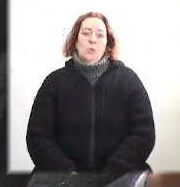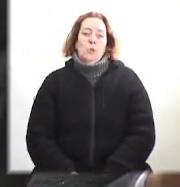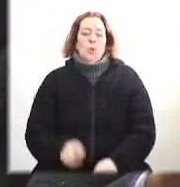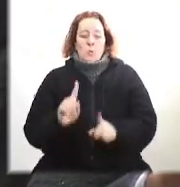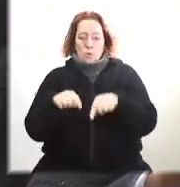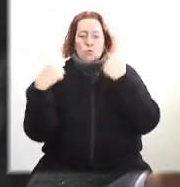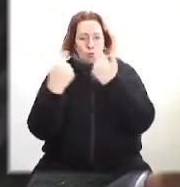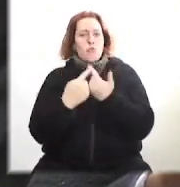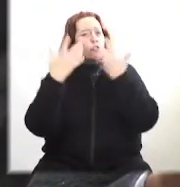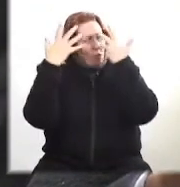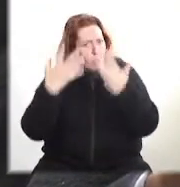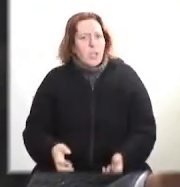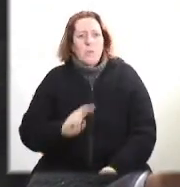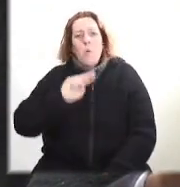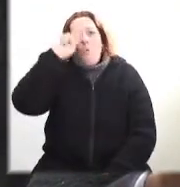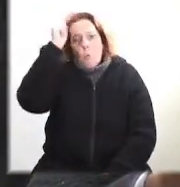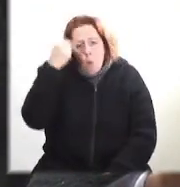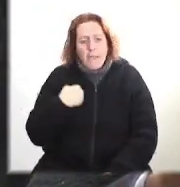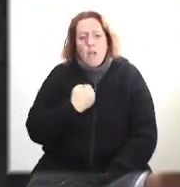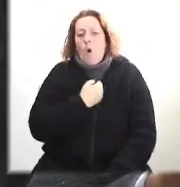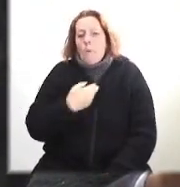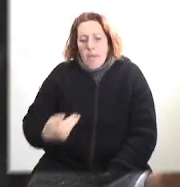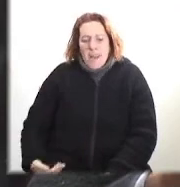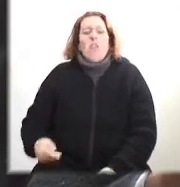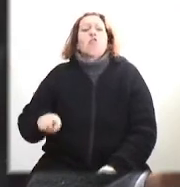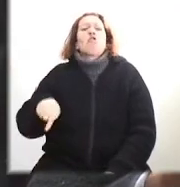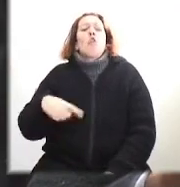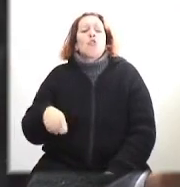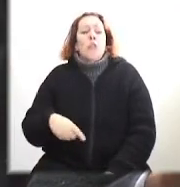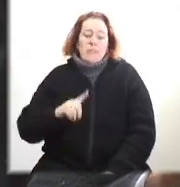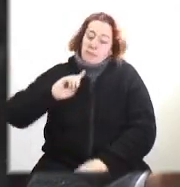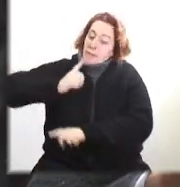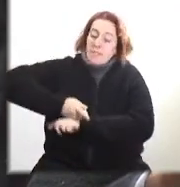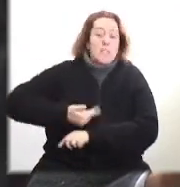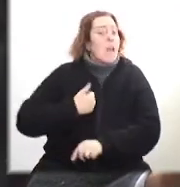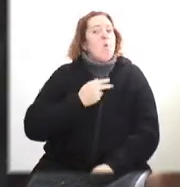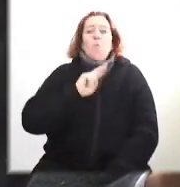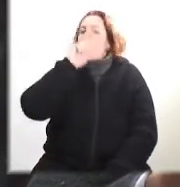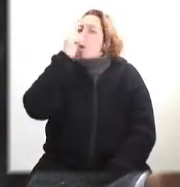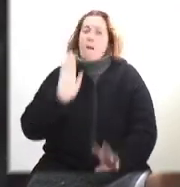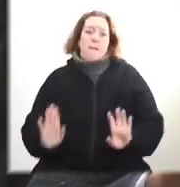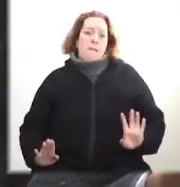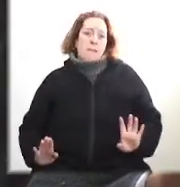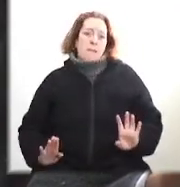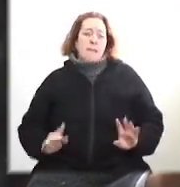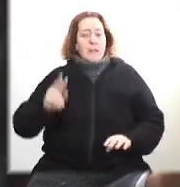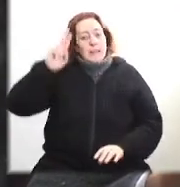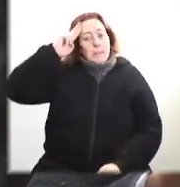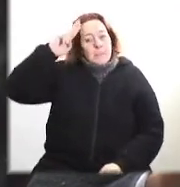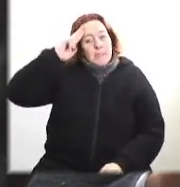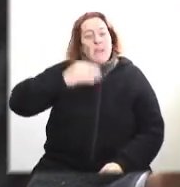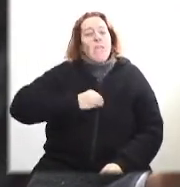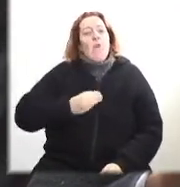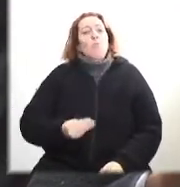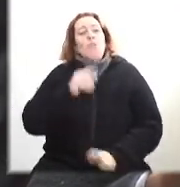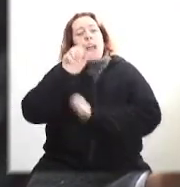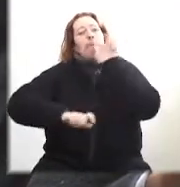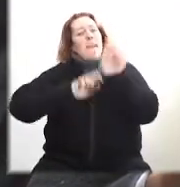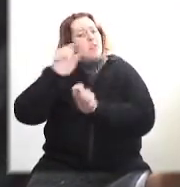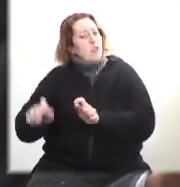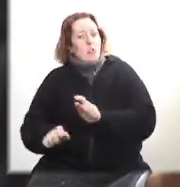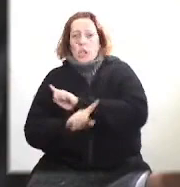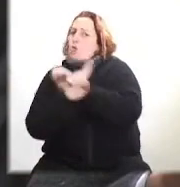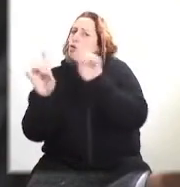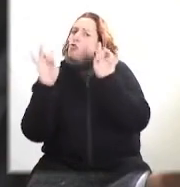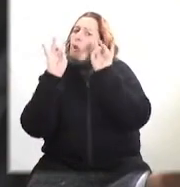Nosotros queremos un Uruguay que se gobierne desde el Uruguay, en el que se respete la voluntad de la gente y que se respete la voluntad no